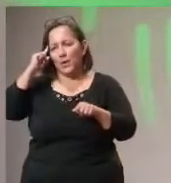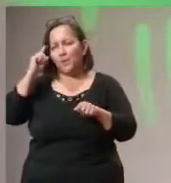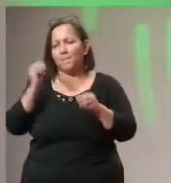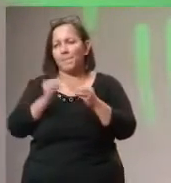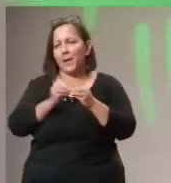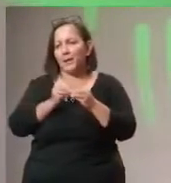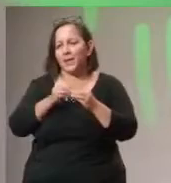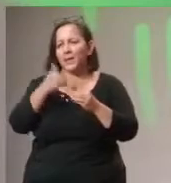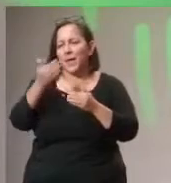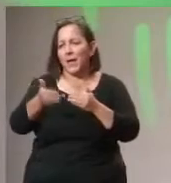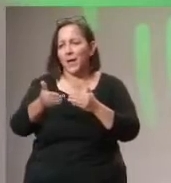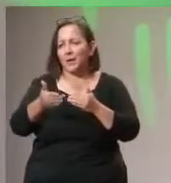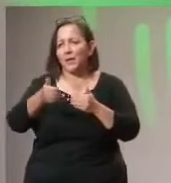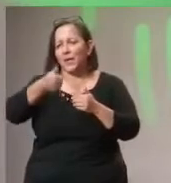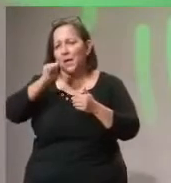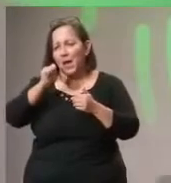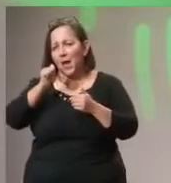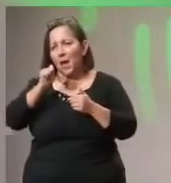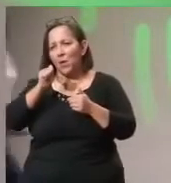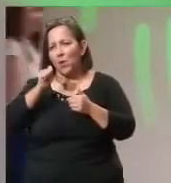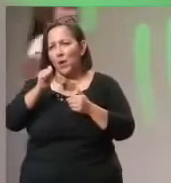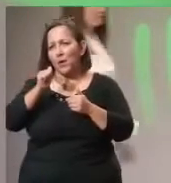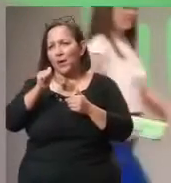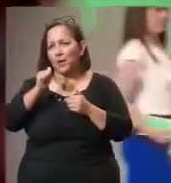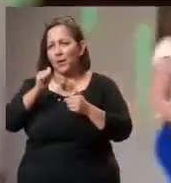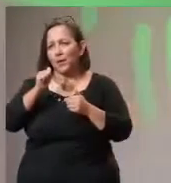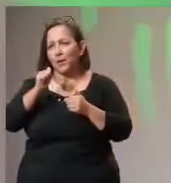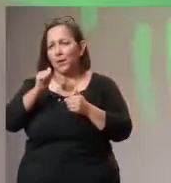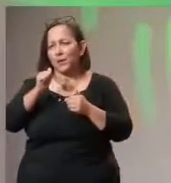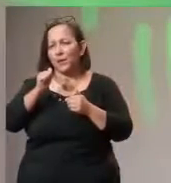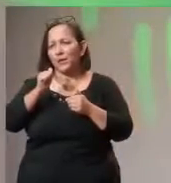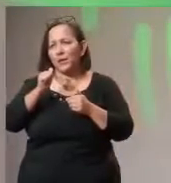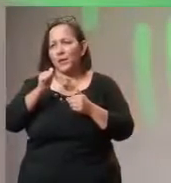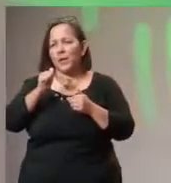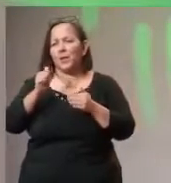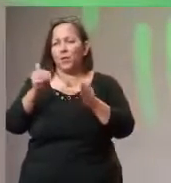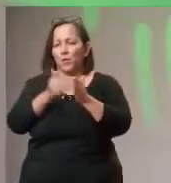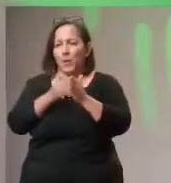allá del agua y del tema de reforestación.